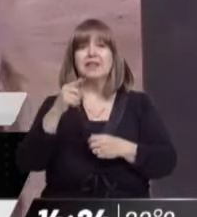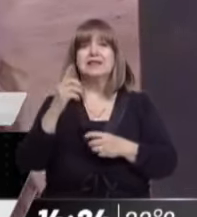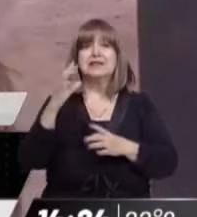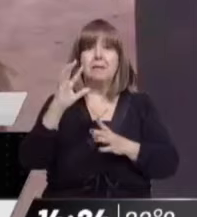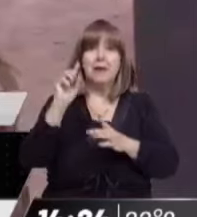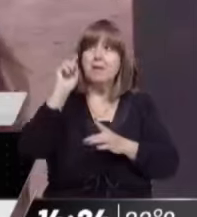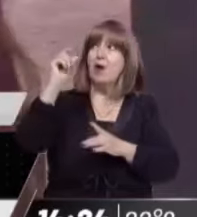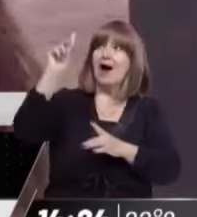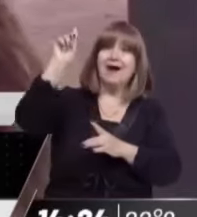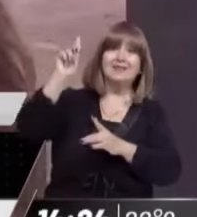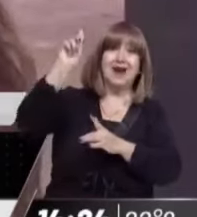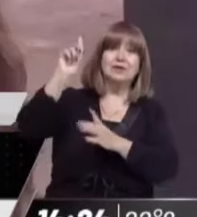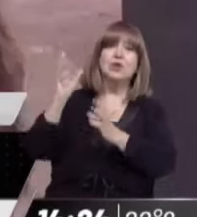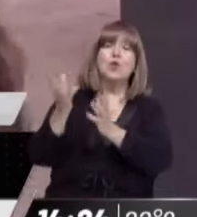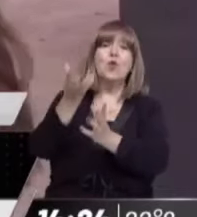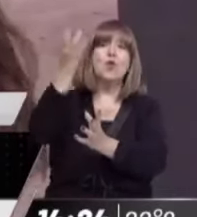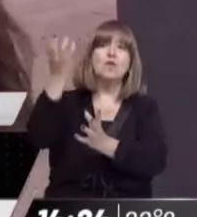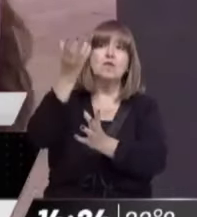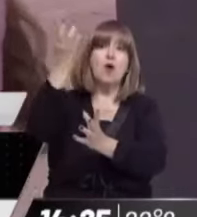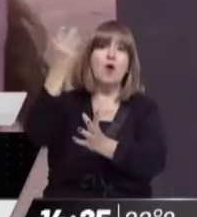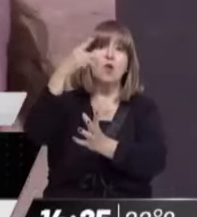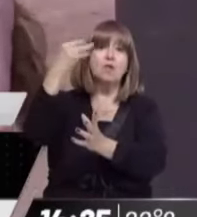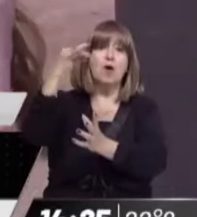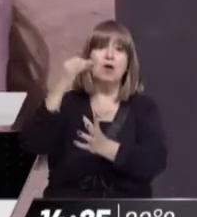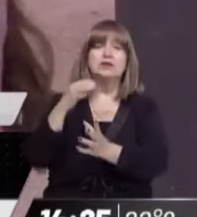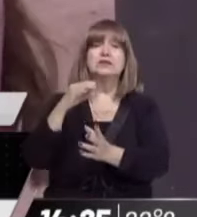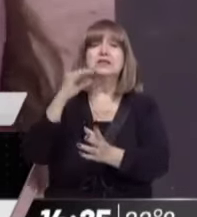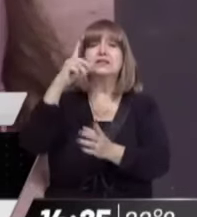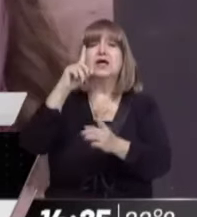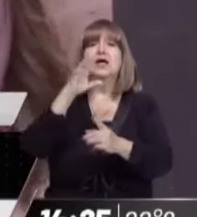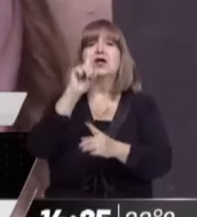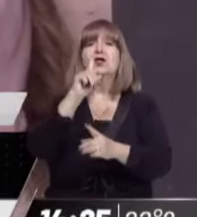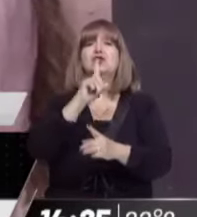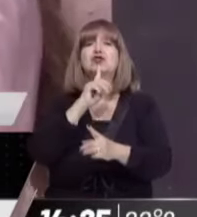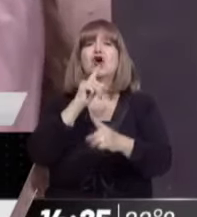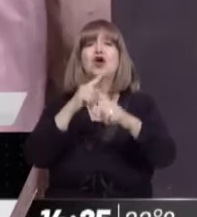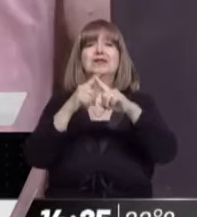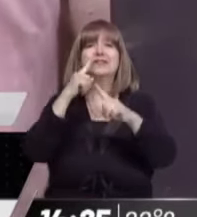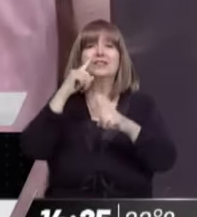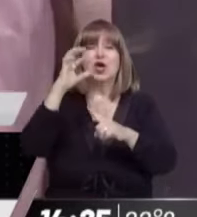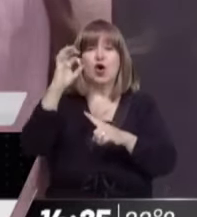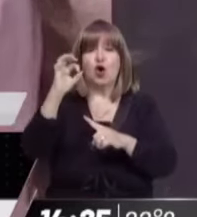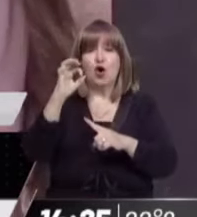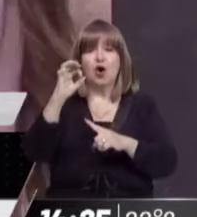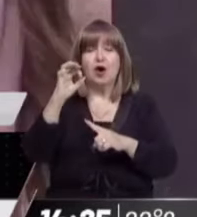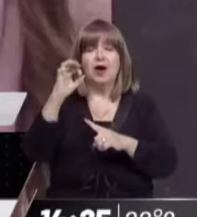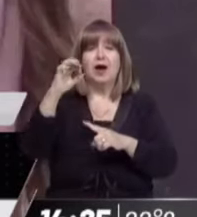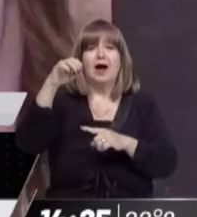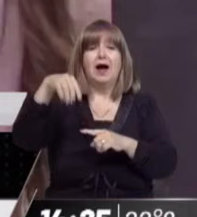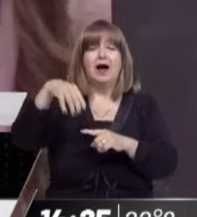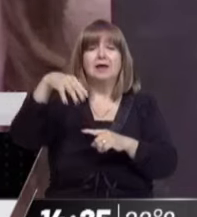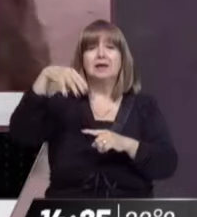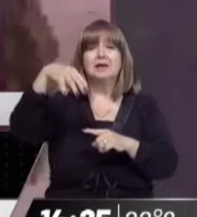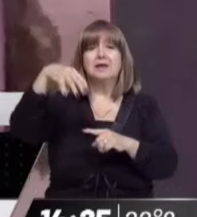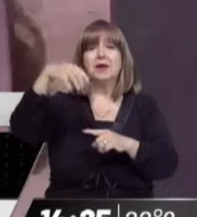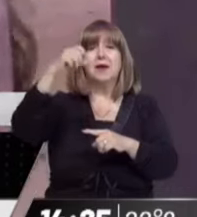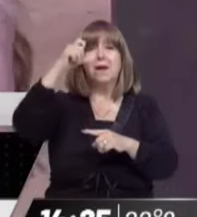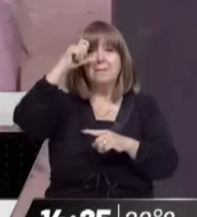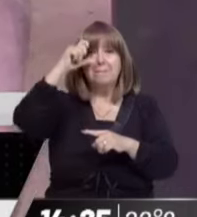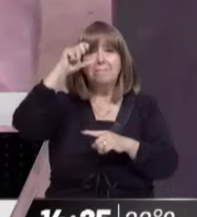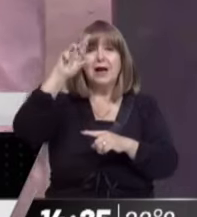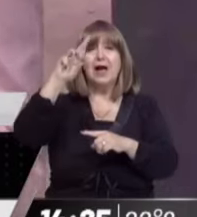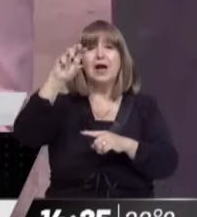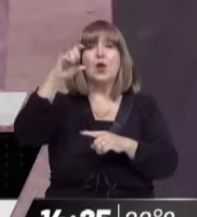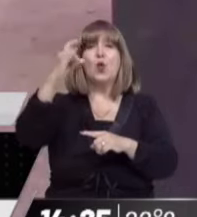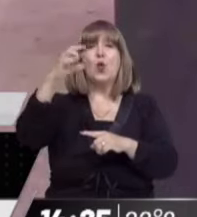densa columna de humo negro que ustedes ven es tóxica. Tendría mercurio por un efecto químico